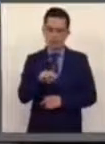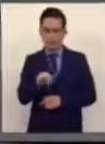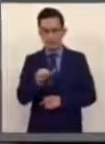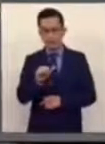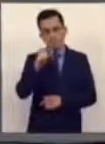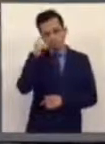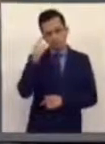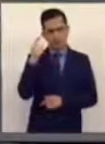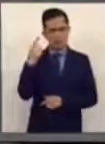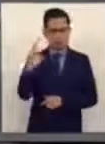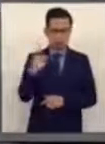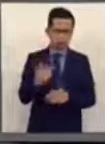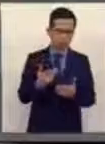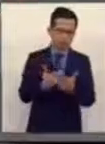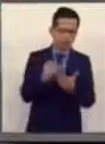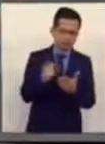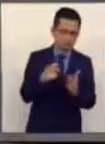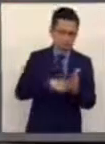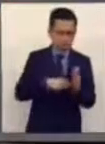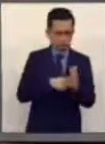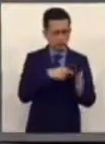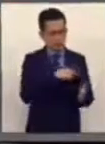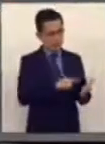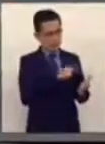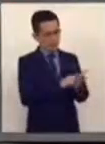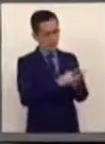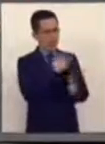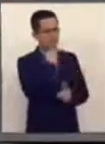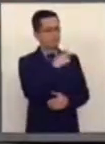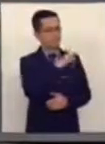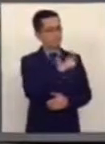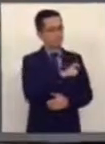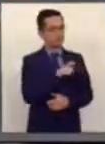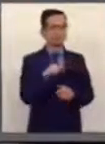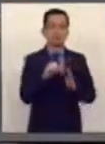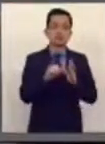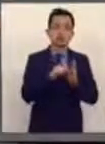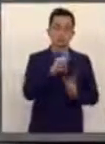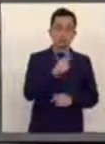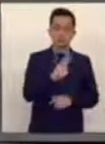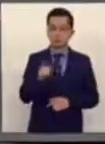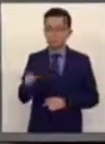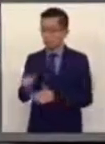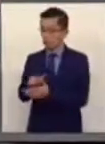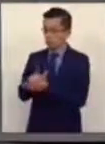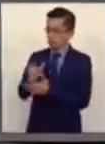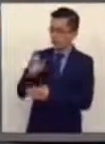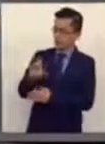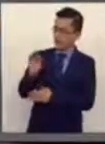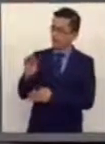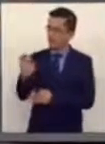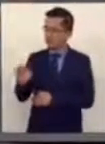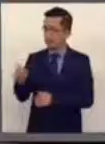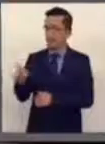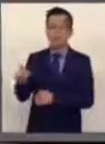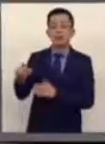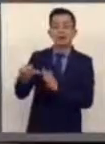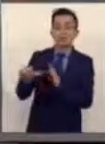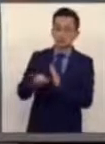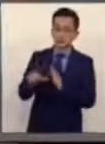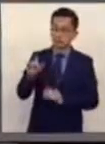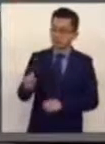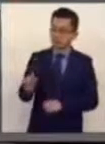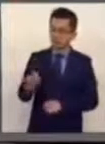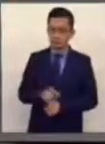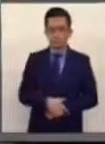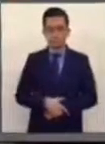de modificación a la Ley de Petróleos Mexicanos, artículo 21, y la Ley de la Comisión Federal de Electricidad, en el artículo